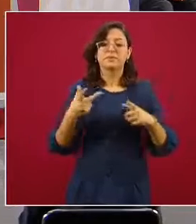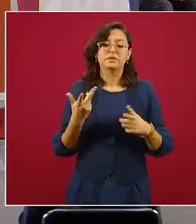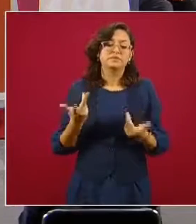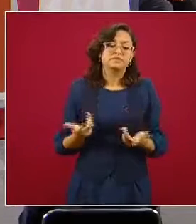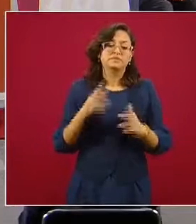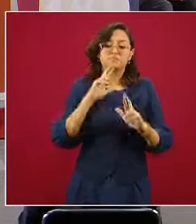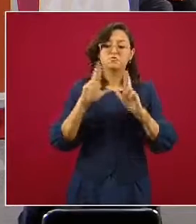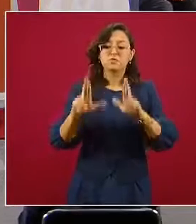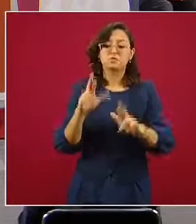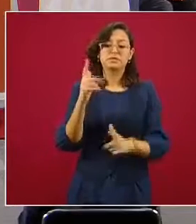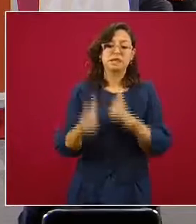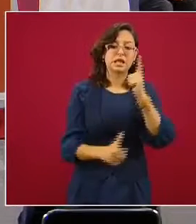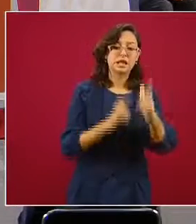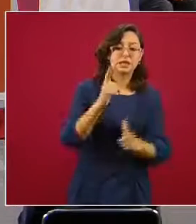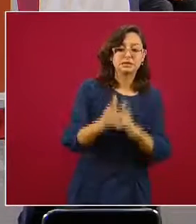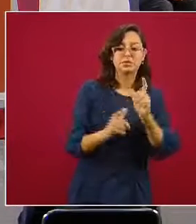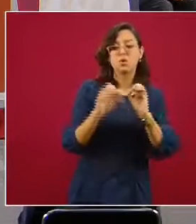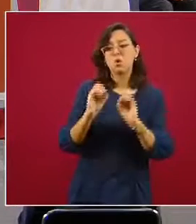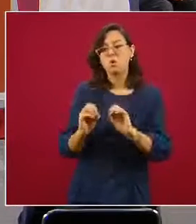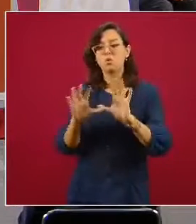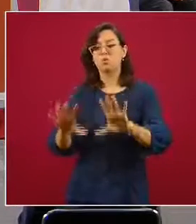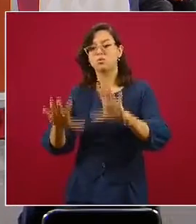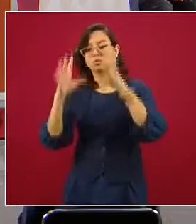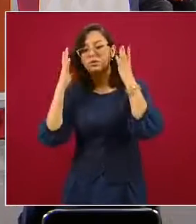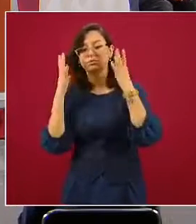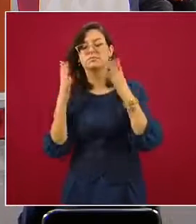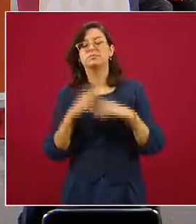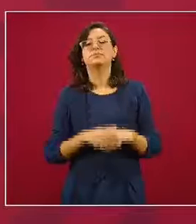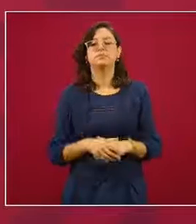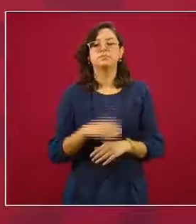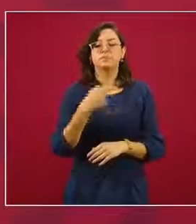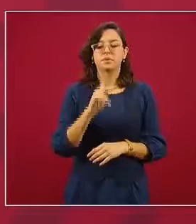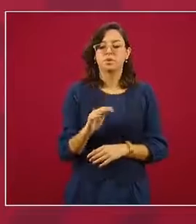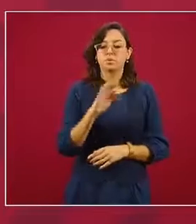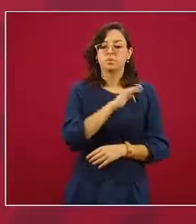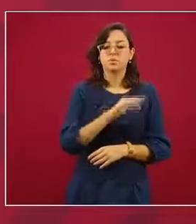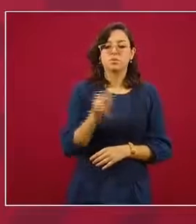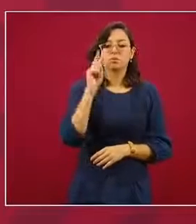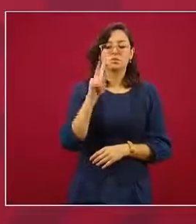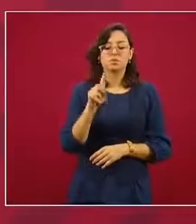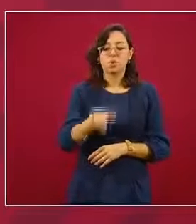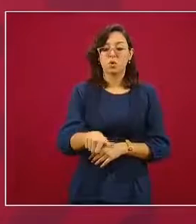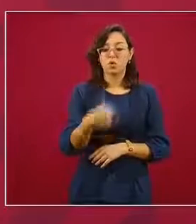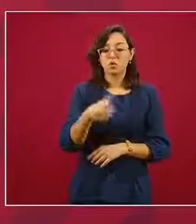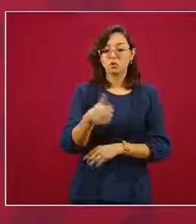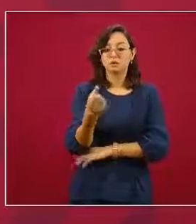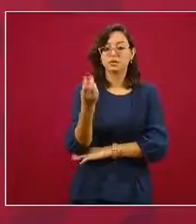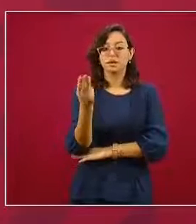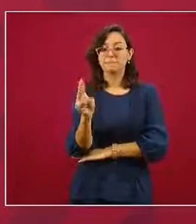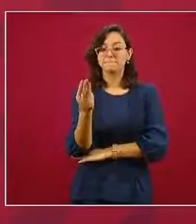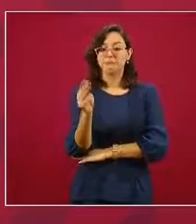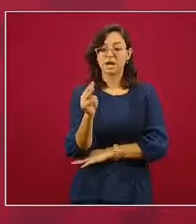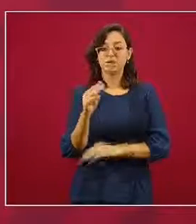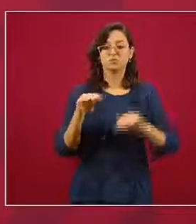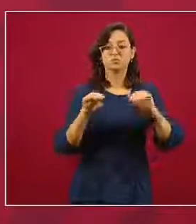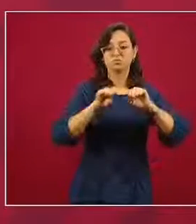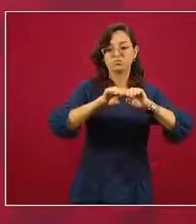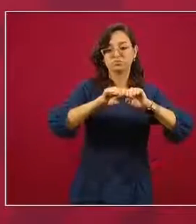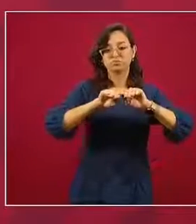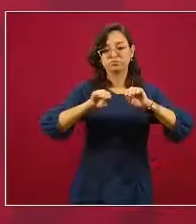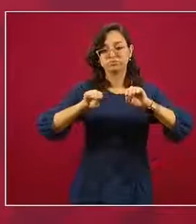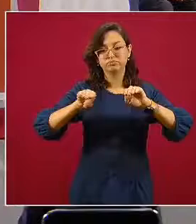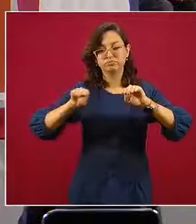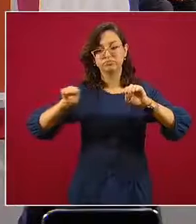lentitud. Pero vemos desde al menos el 11 de mayo que se ha mantenido